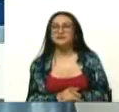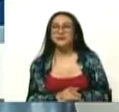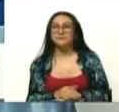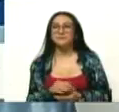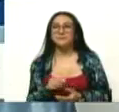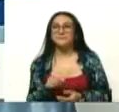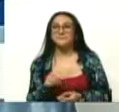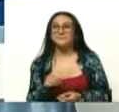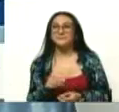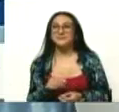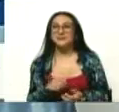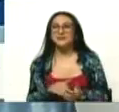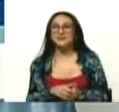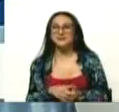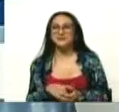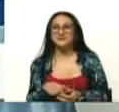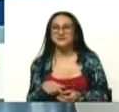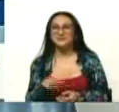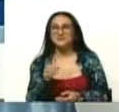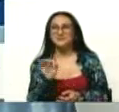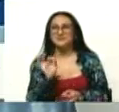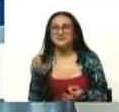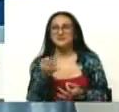pública porque incluso